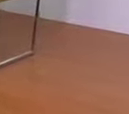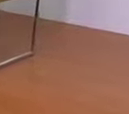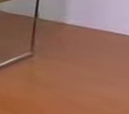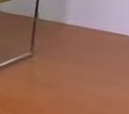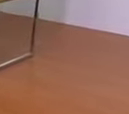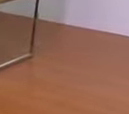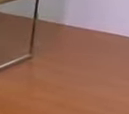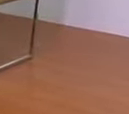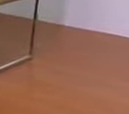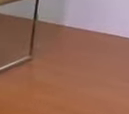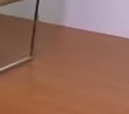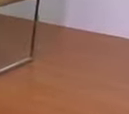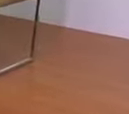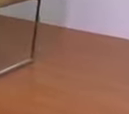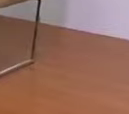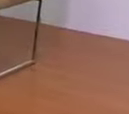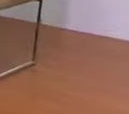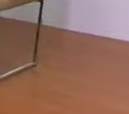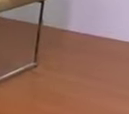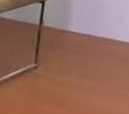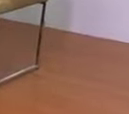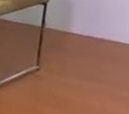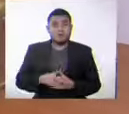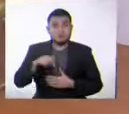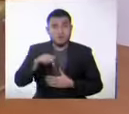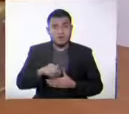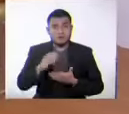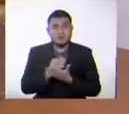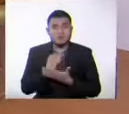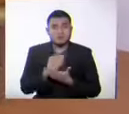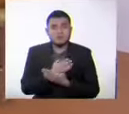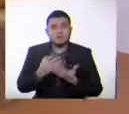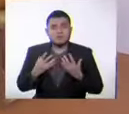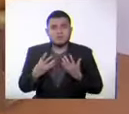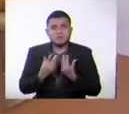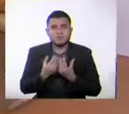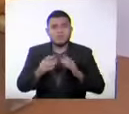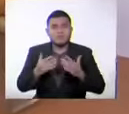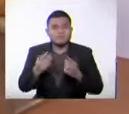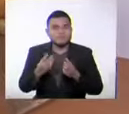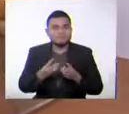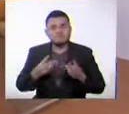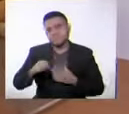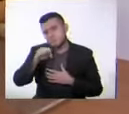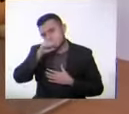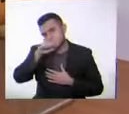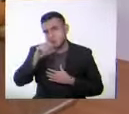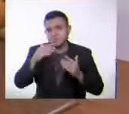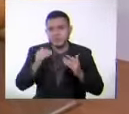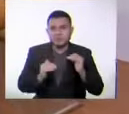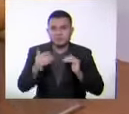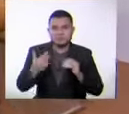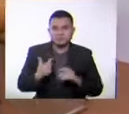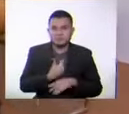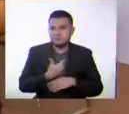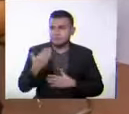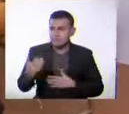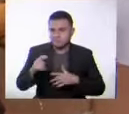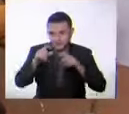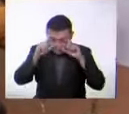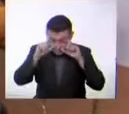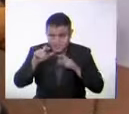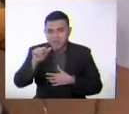es que estamos estudiando sociales, esta materia que para muchos es la preferida y para nosotros también, junto con Alba